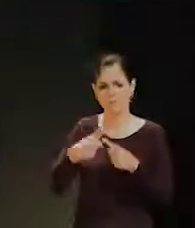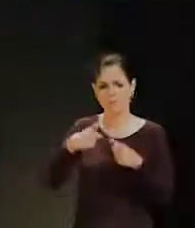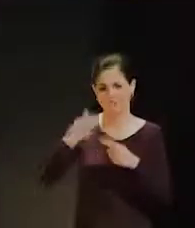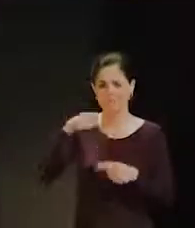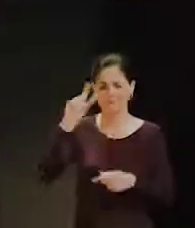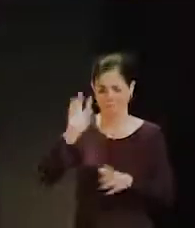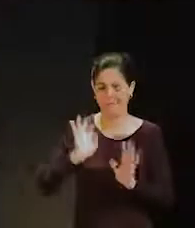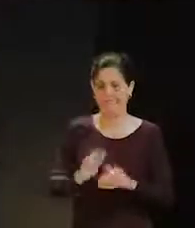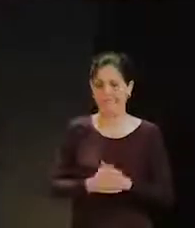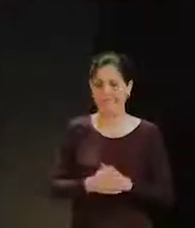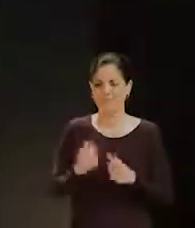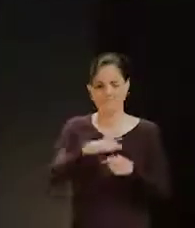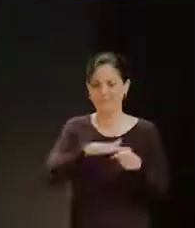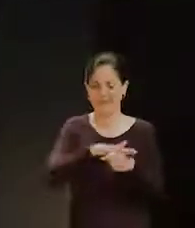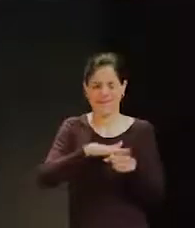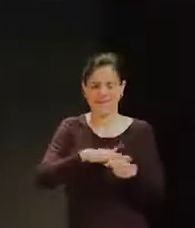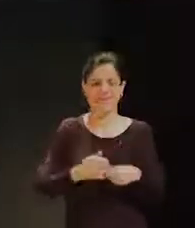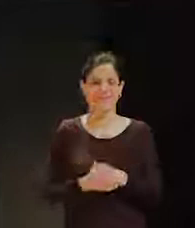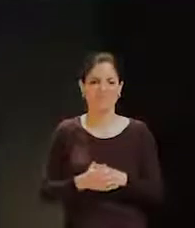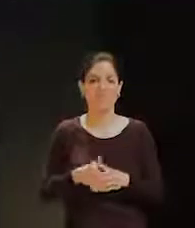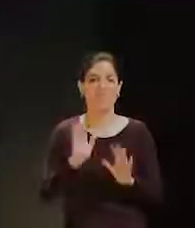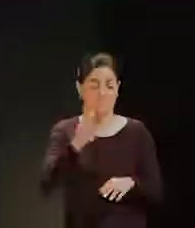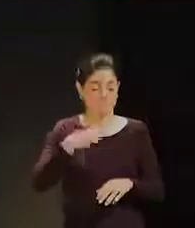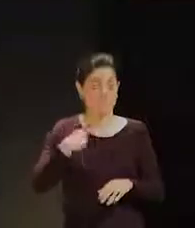Tenemos muchos ministros. Entonces, cuando fui a ver